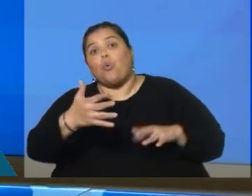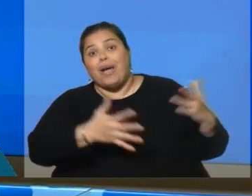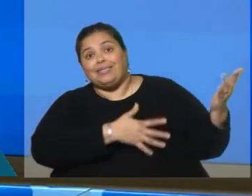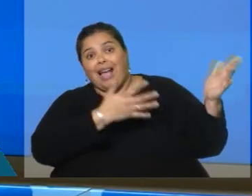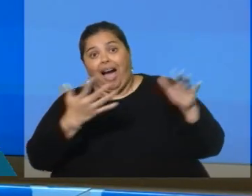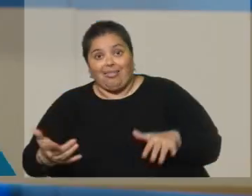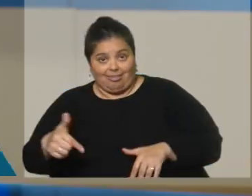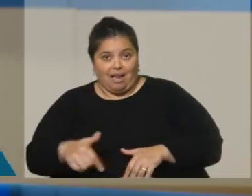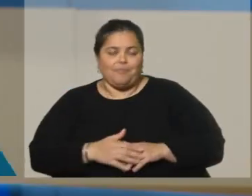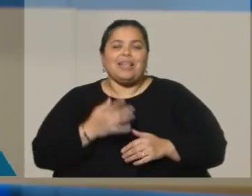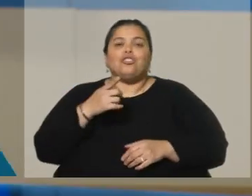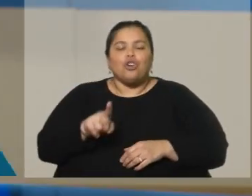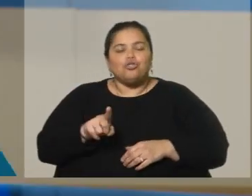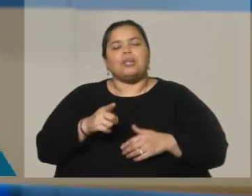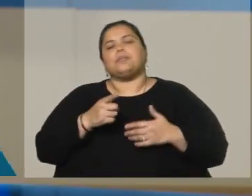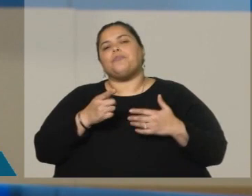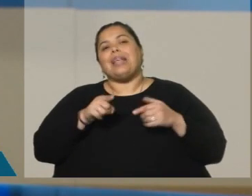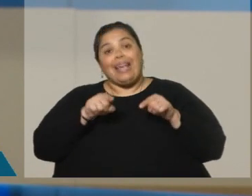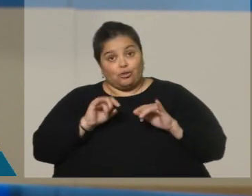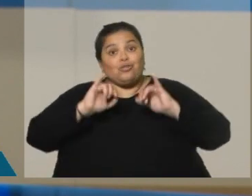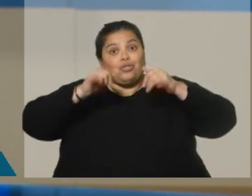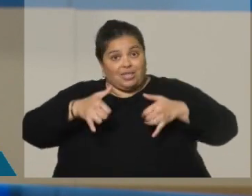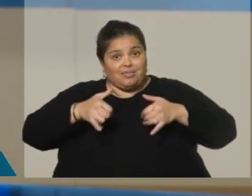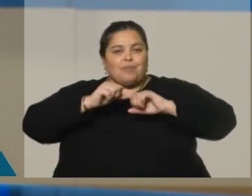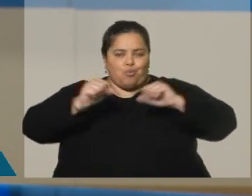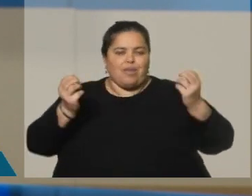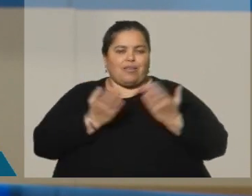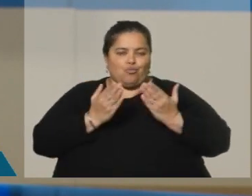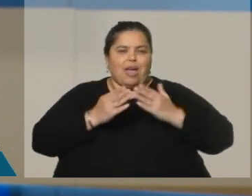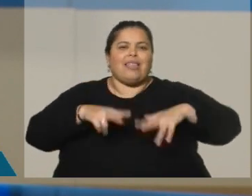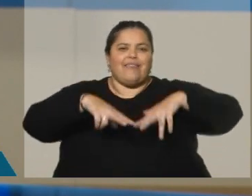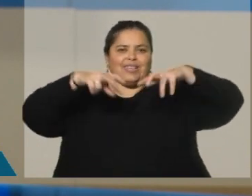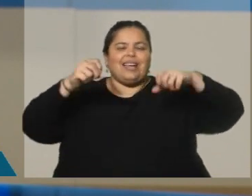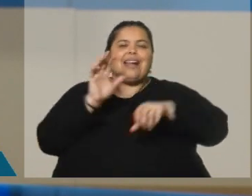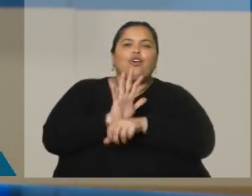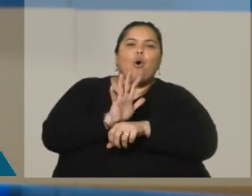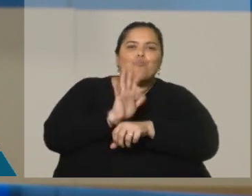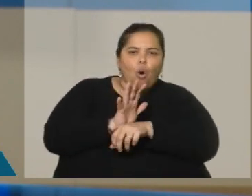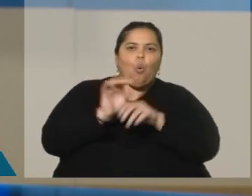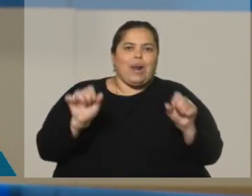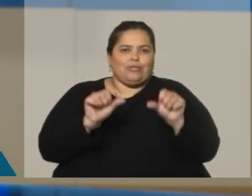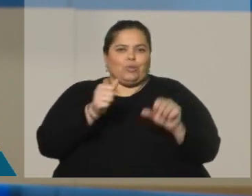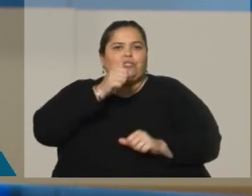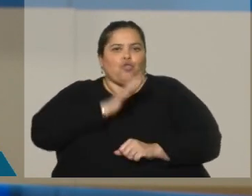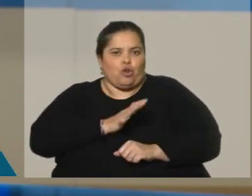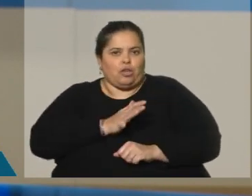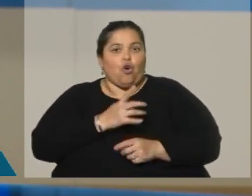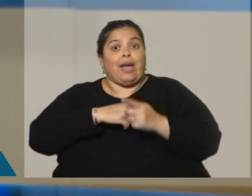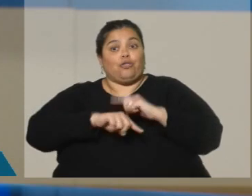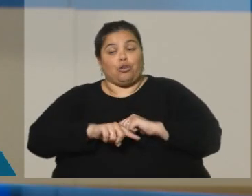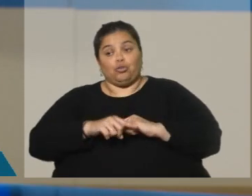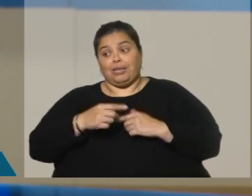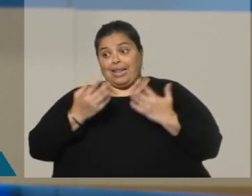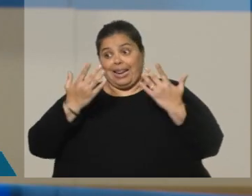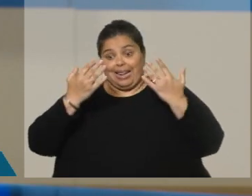presente y claro está que y por lo tanto digamos la disciplina histórica presenta o